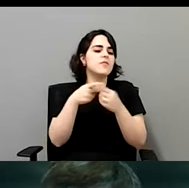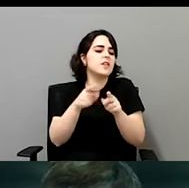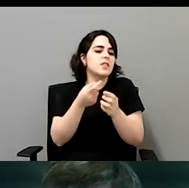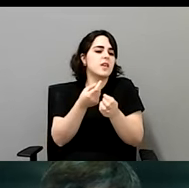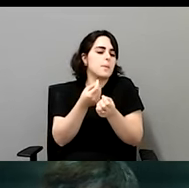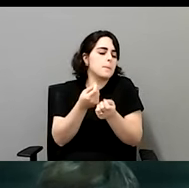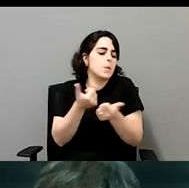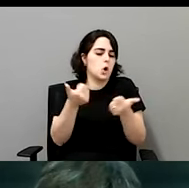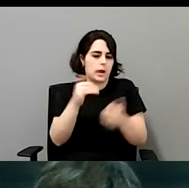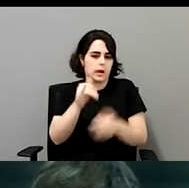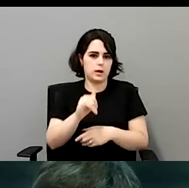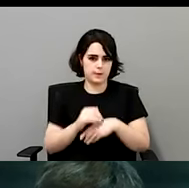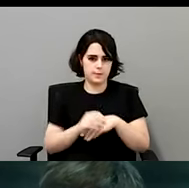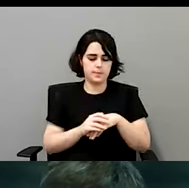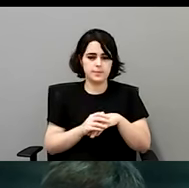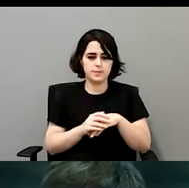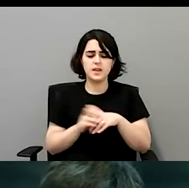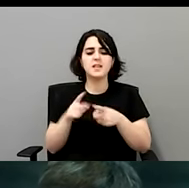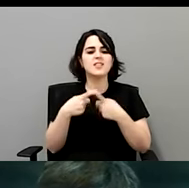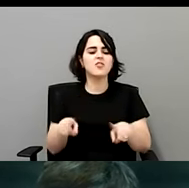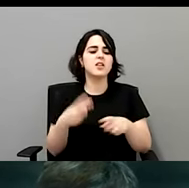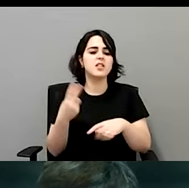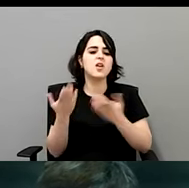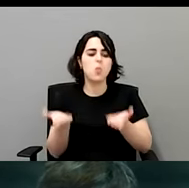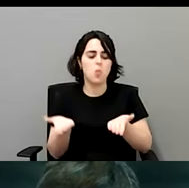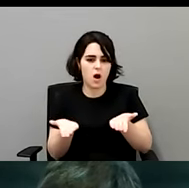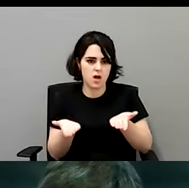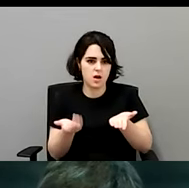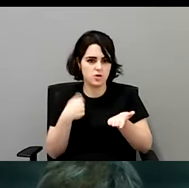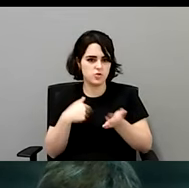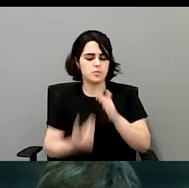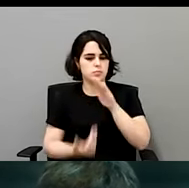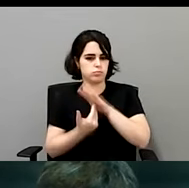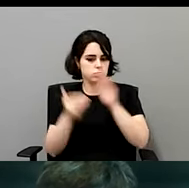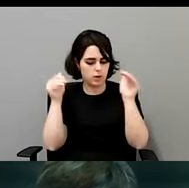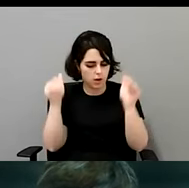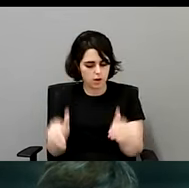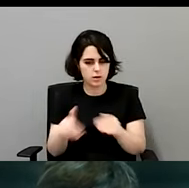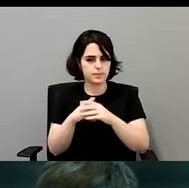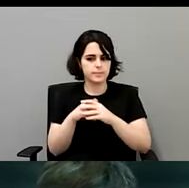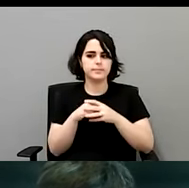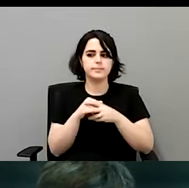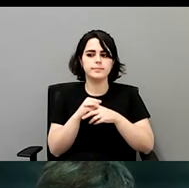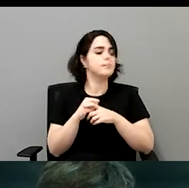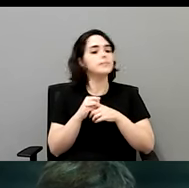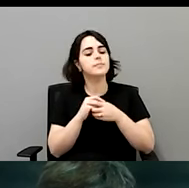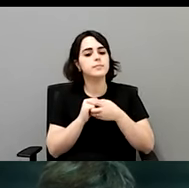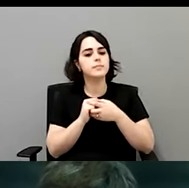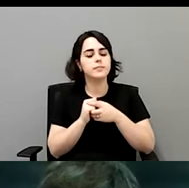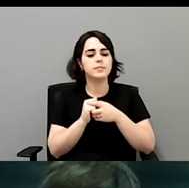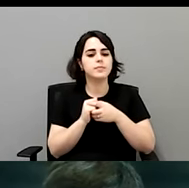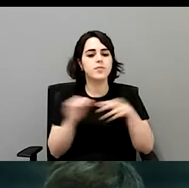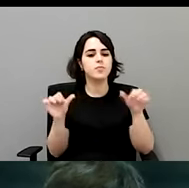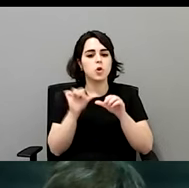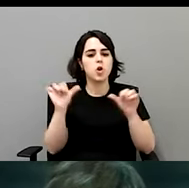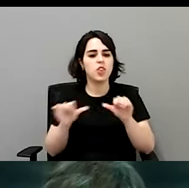¿Cuáles son las diferencias? Y ahí me voy a parar. en la